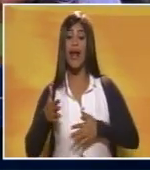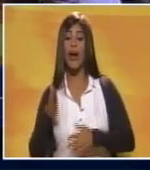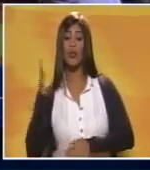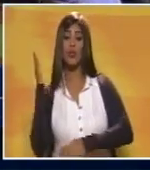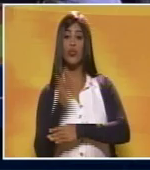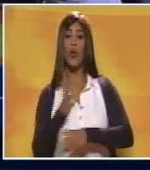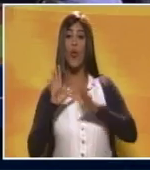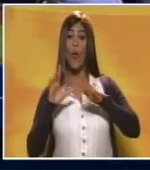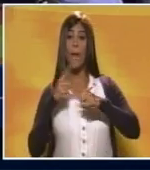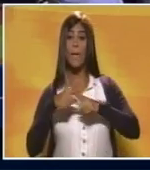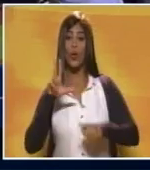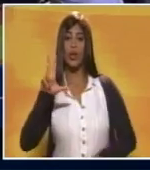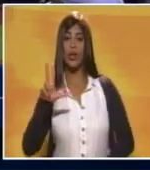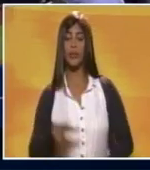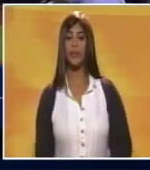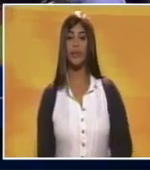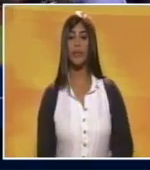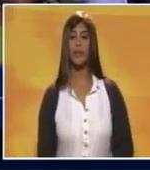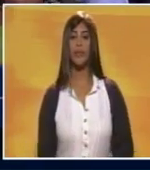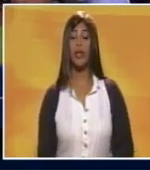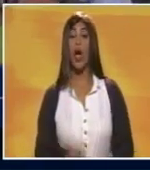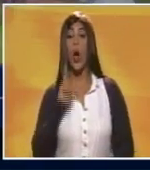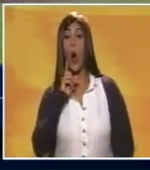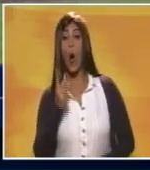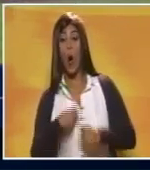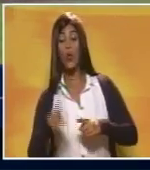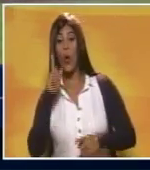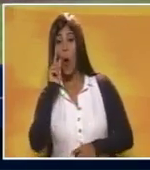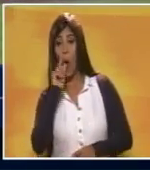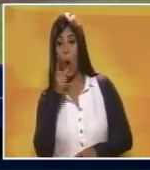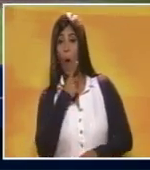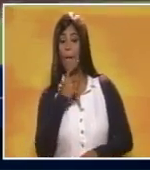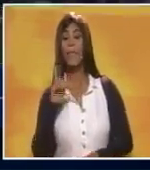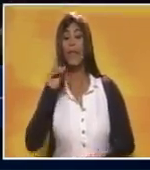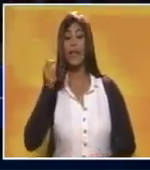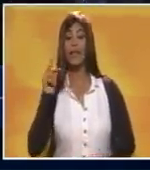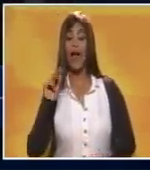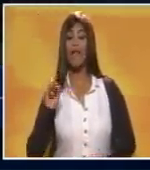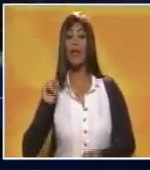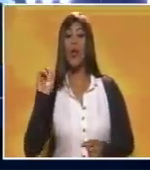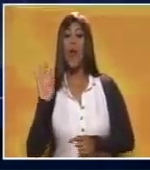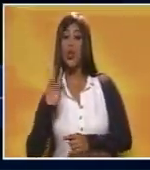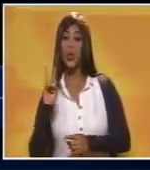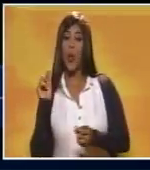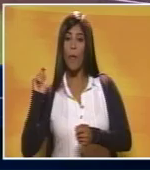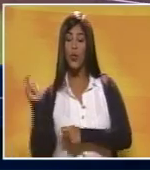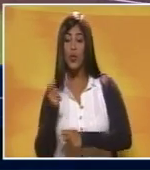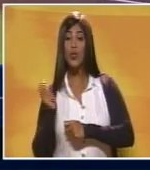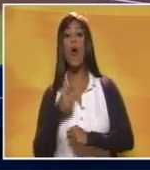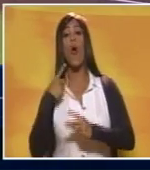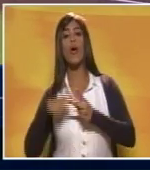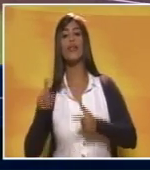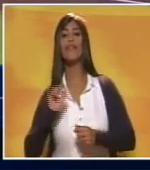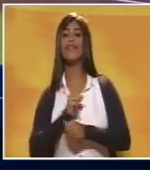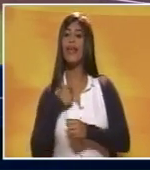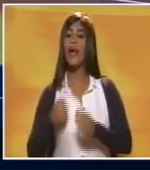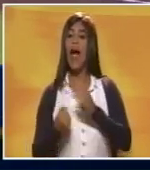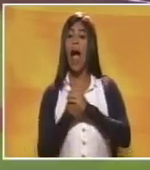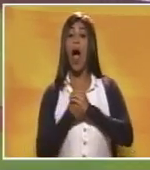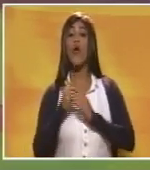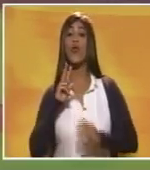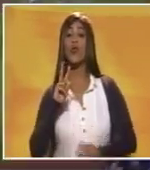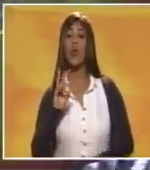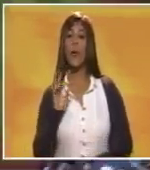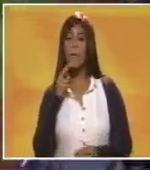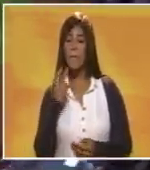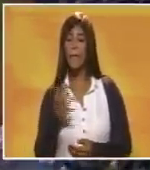Piratas, 9-3. David Peralta bateó de 4-2 con dos empujadas y anotada y Francisco Cervelli falló en 5 visitas al